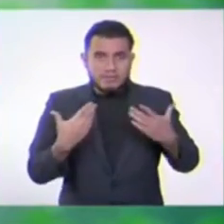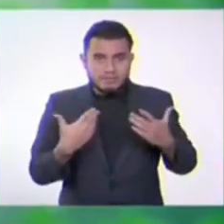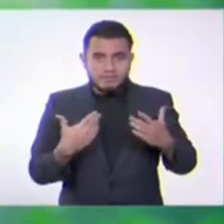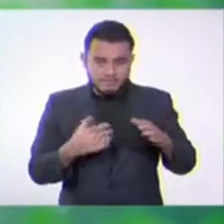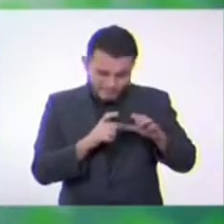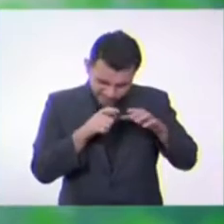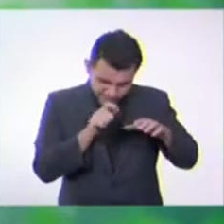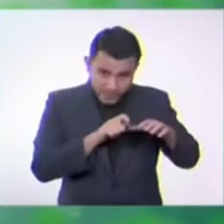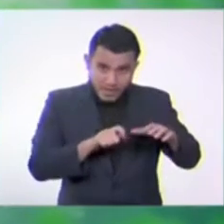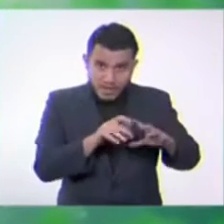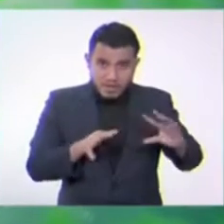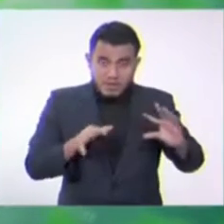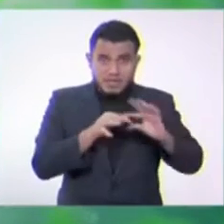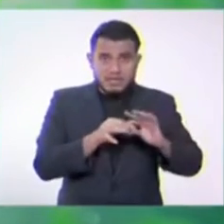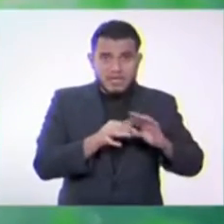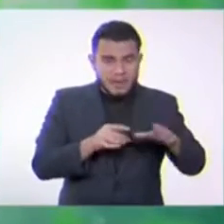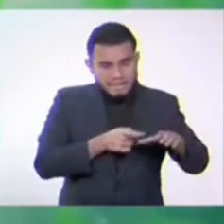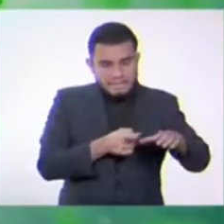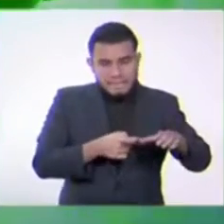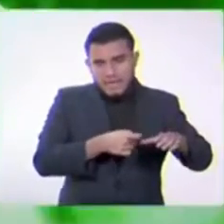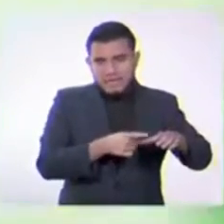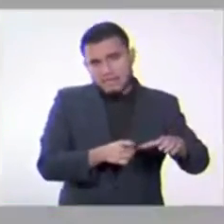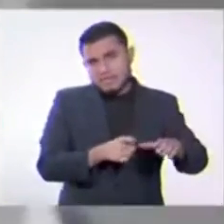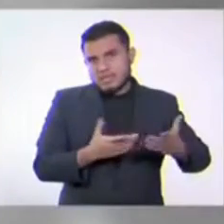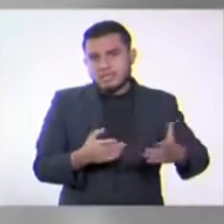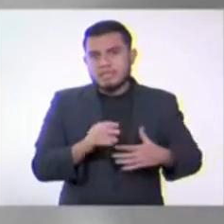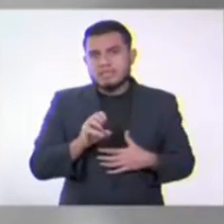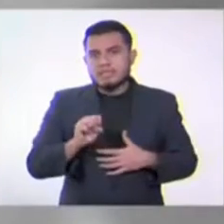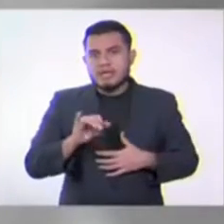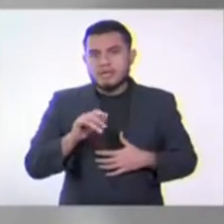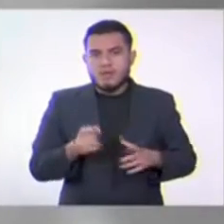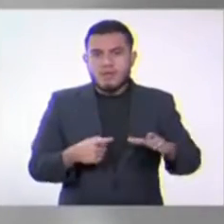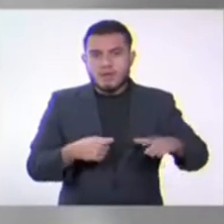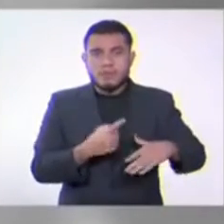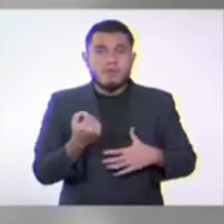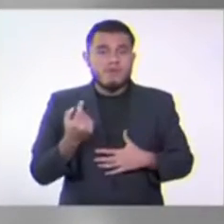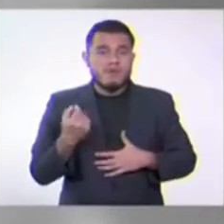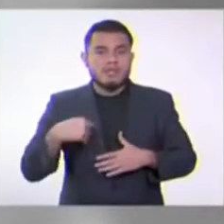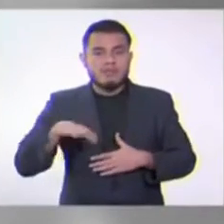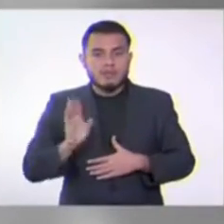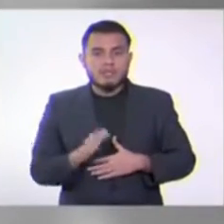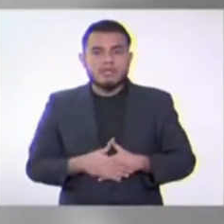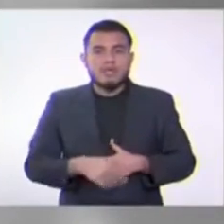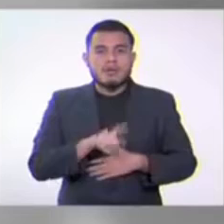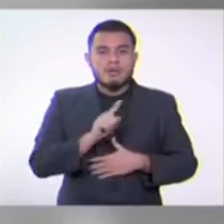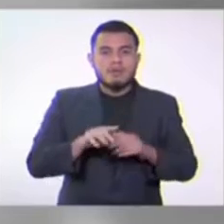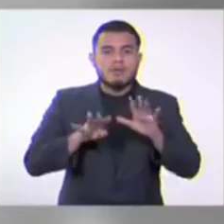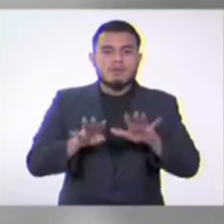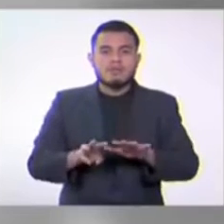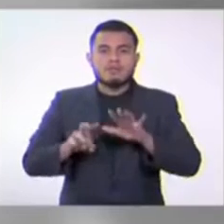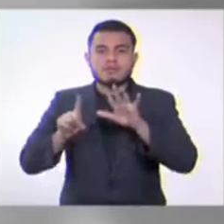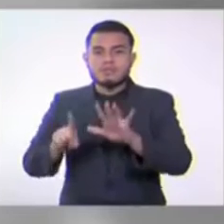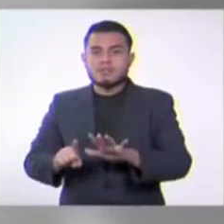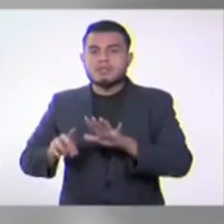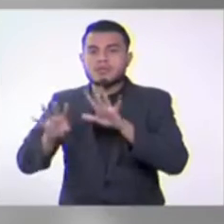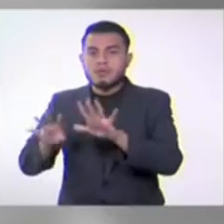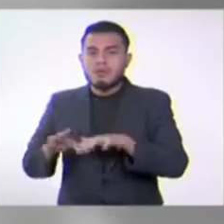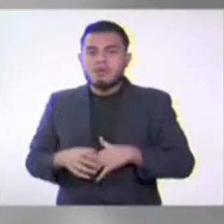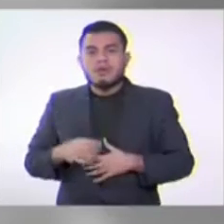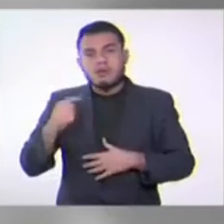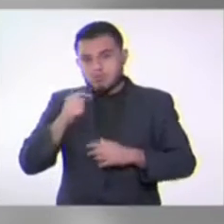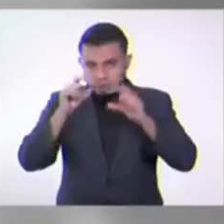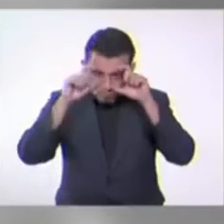él pertenecían bacterias y cianobacterias, pero aún faltaba más. Y en 1969, Robert